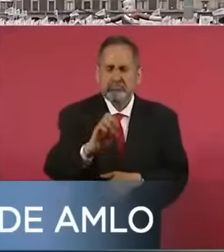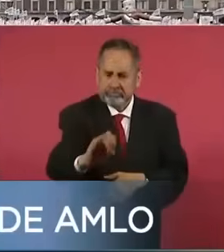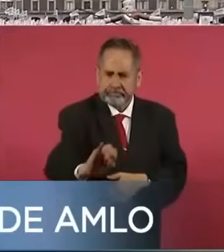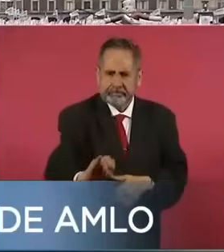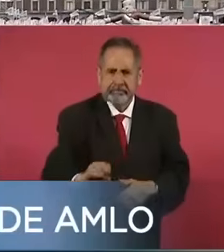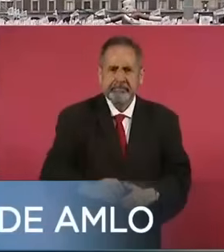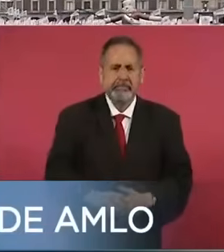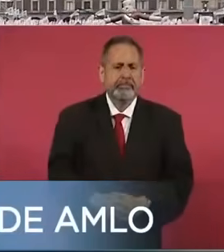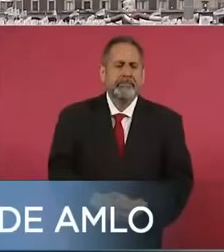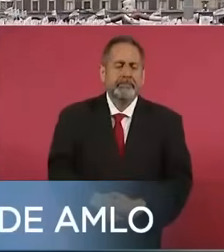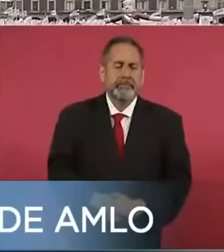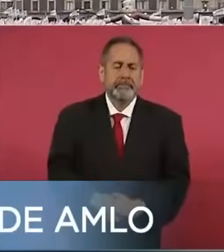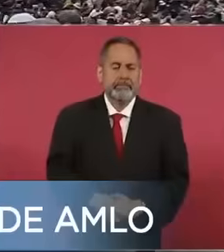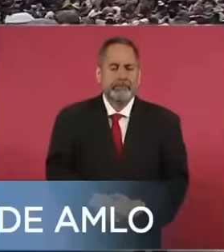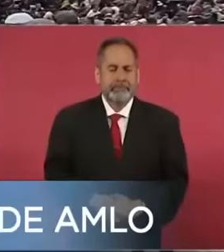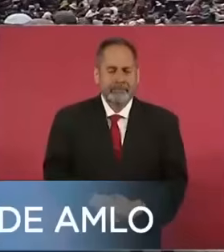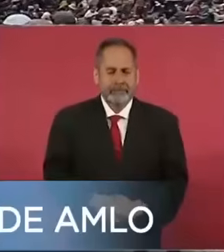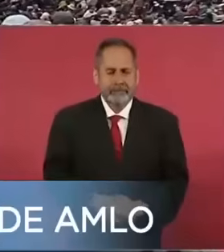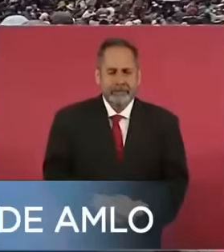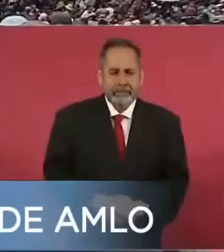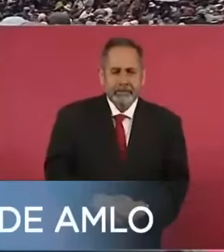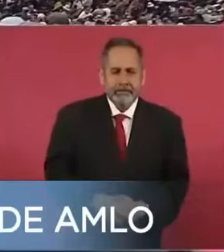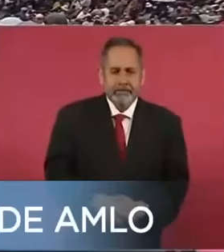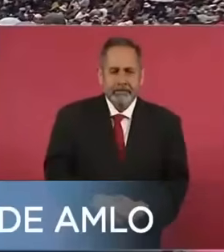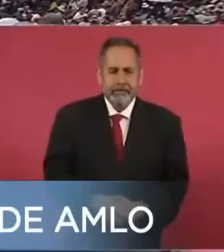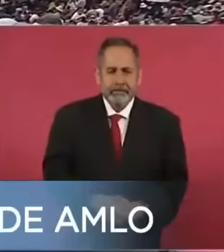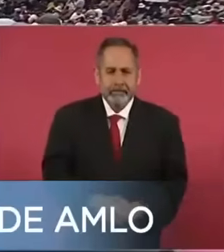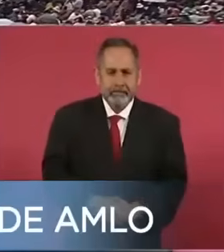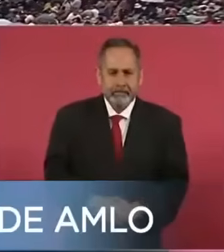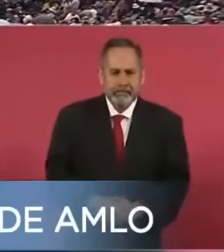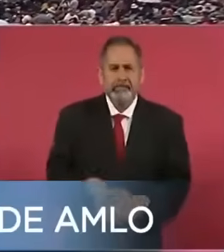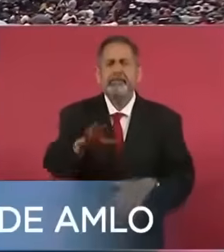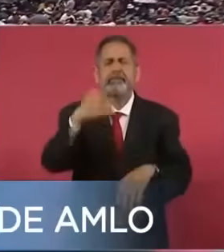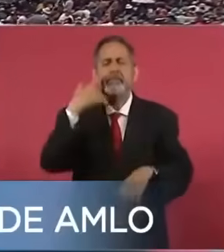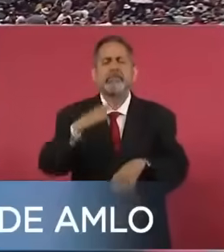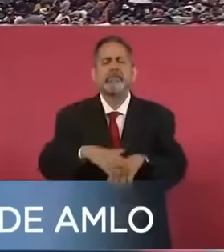Zócalo sobre la elección de ministros, magistrados y jueces. A ver, aquí